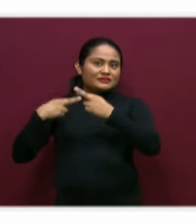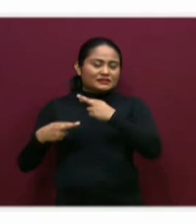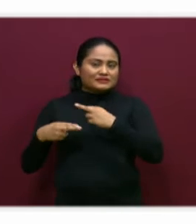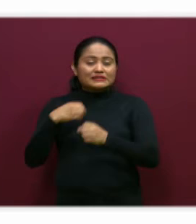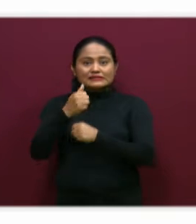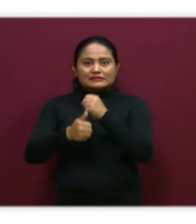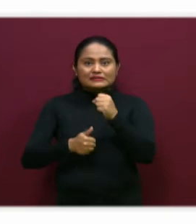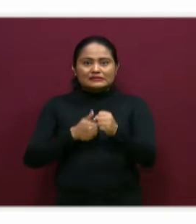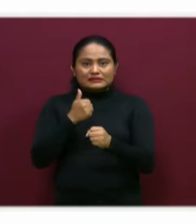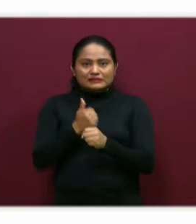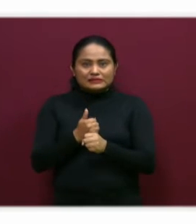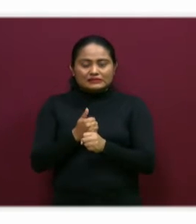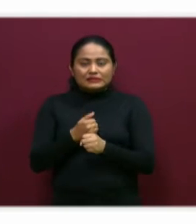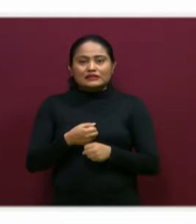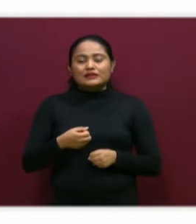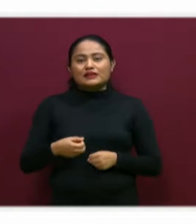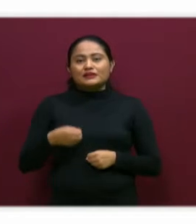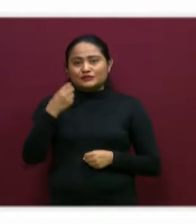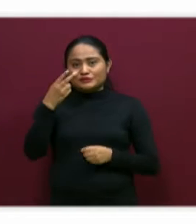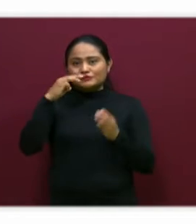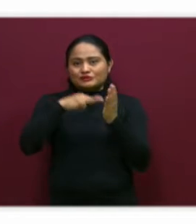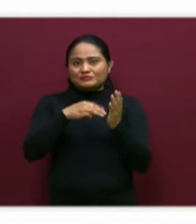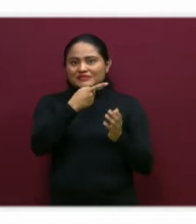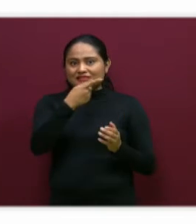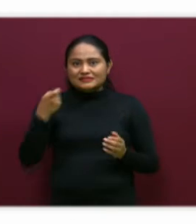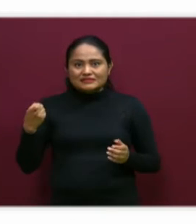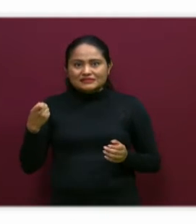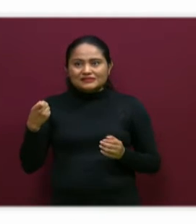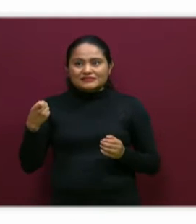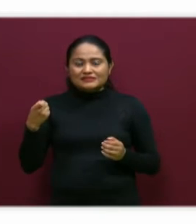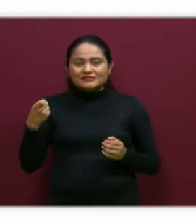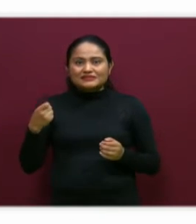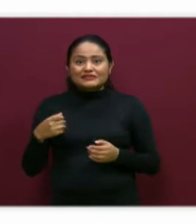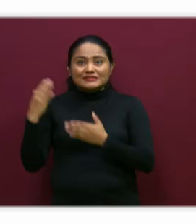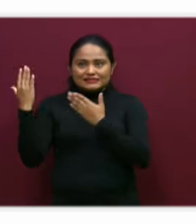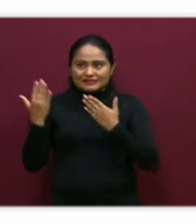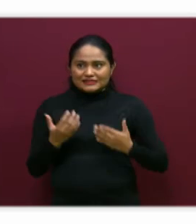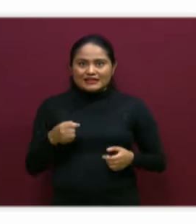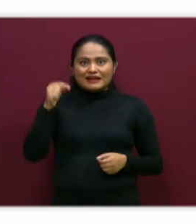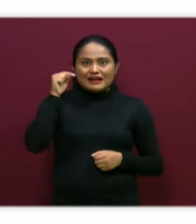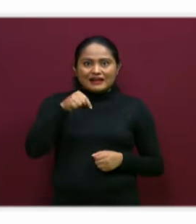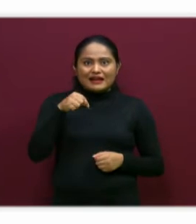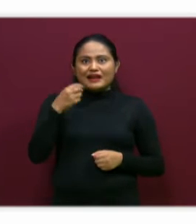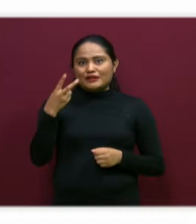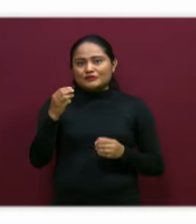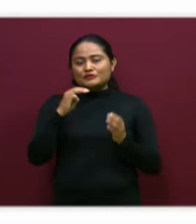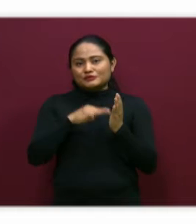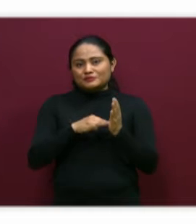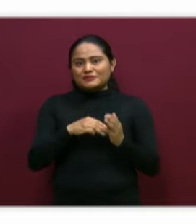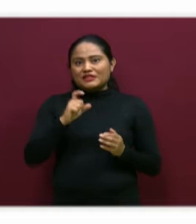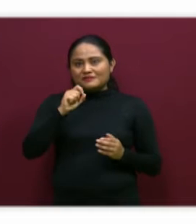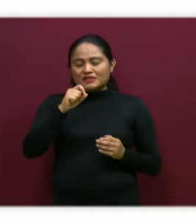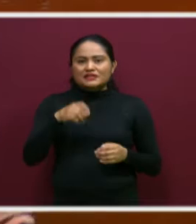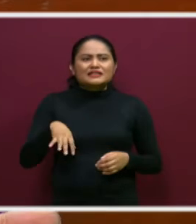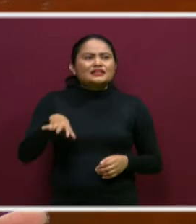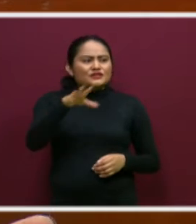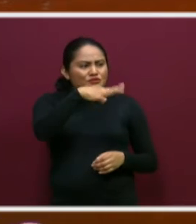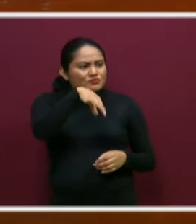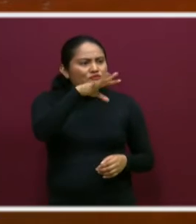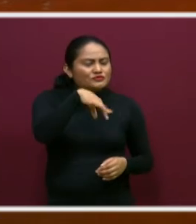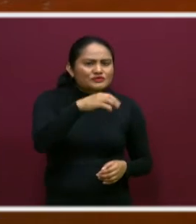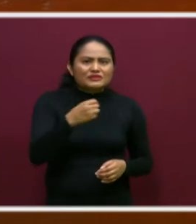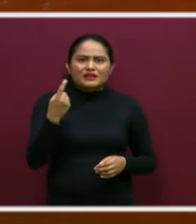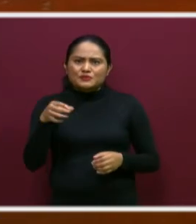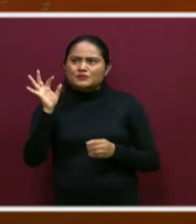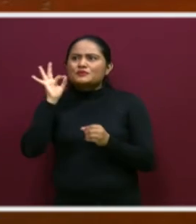y que vienen a nuestra época y entonces en búsqueda de una semilla e intentar resolver